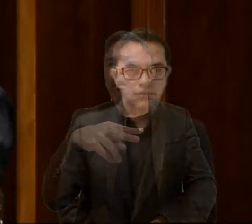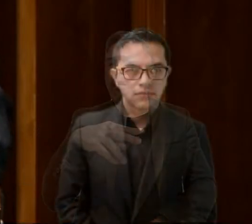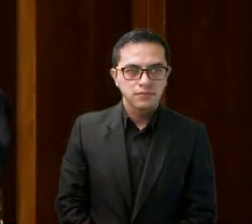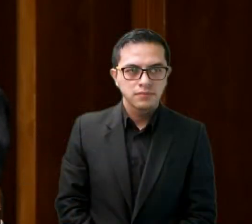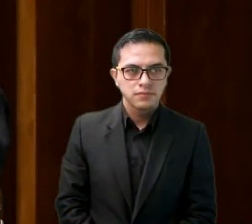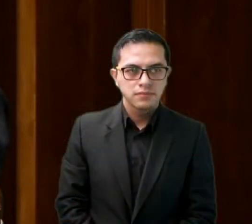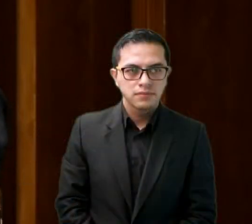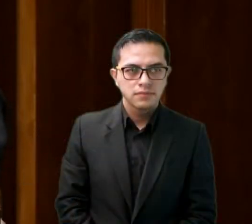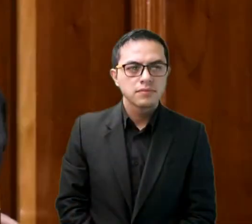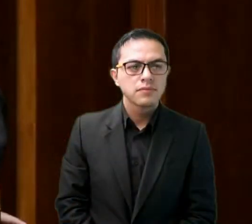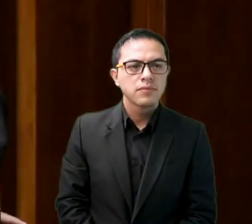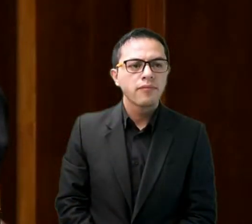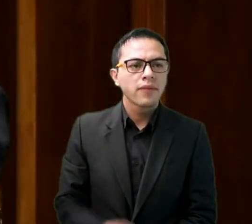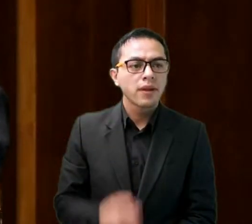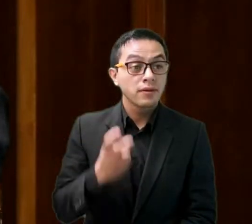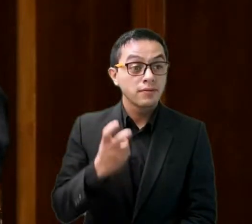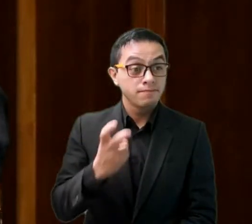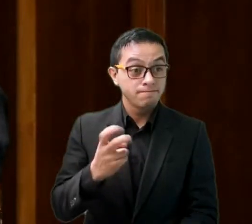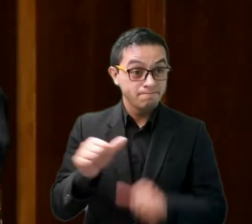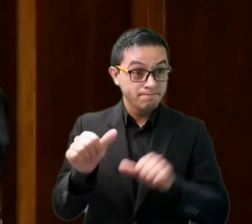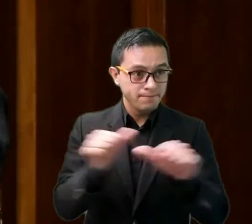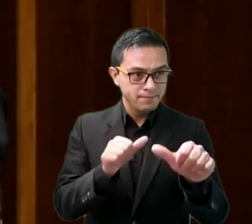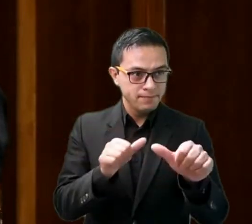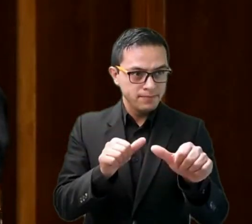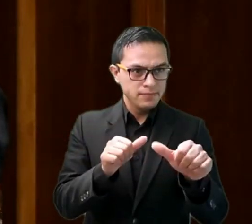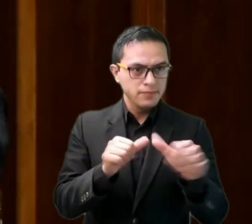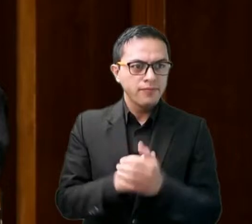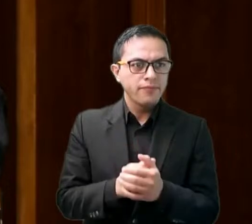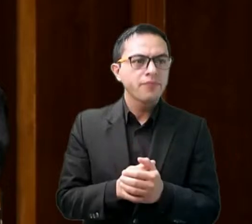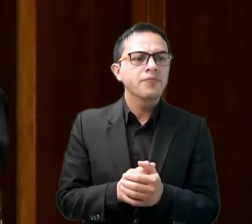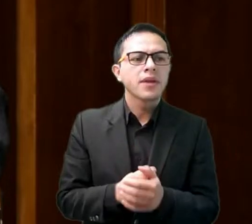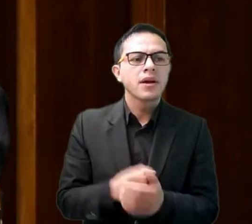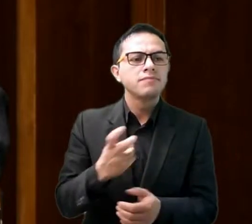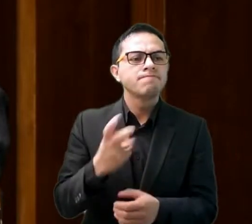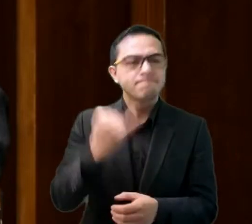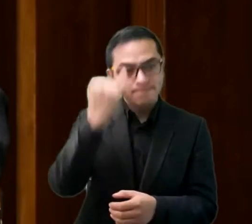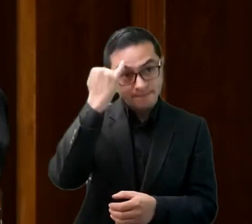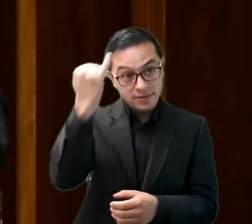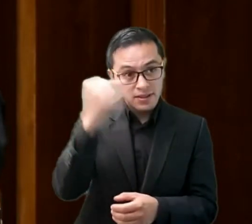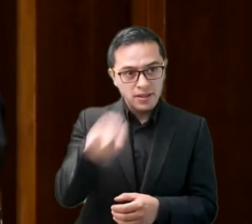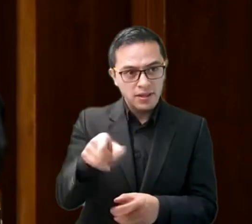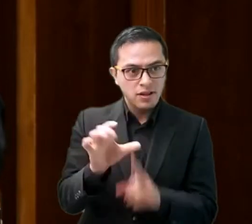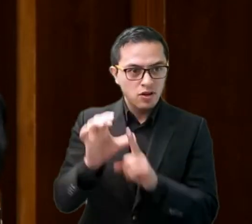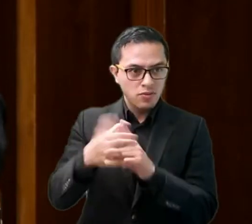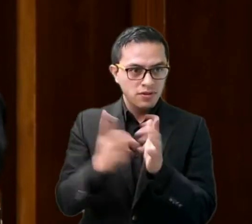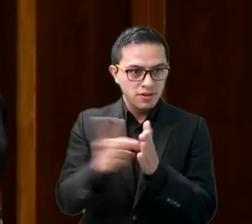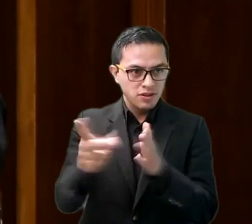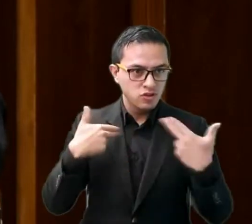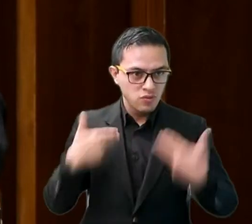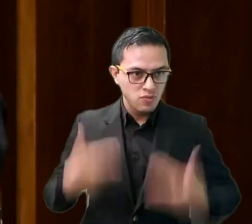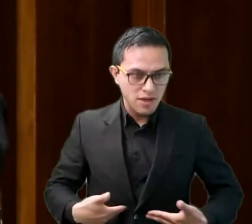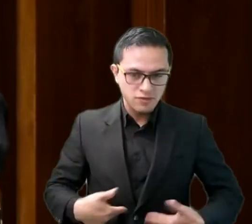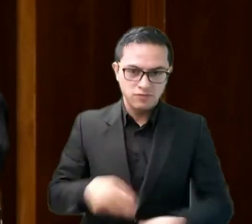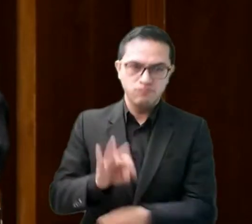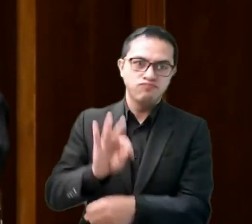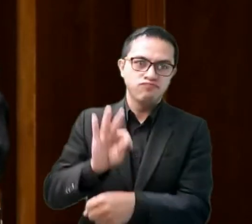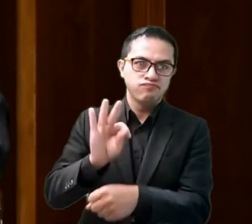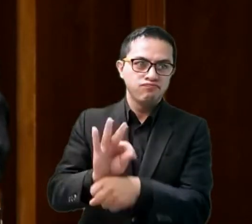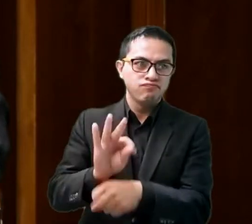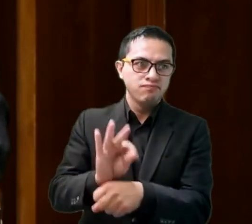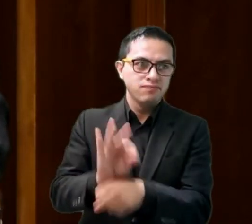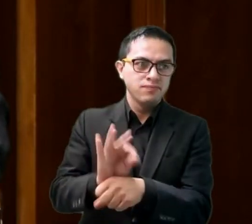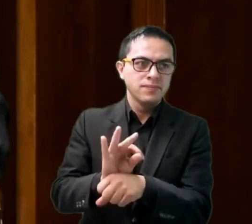gobierno, sus 3 poderes. La idea sería fortalecer a la Comisión de Derechos Humanos pero no buscando que